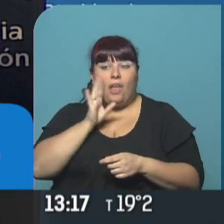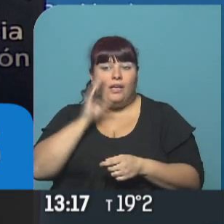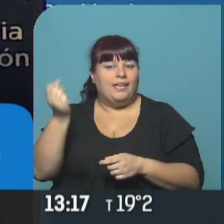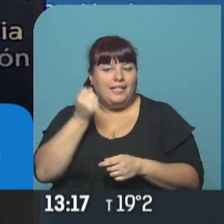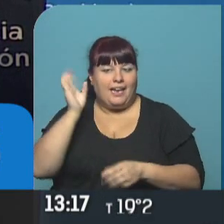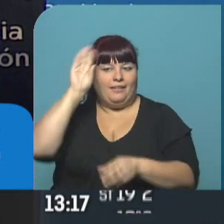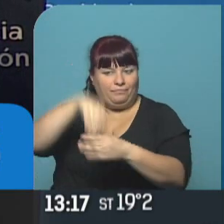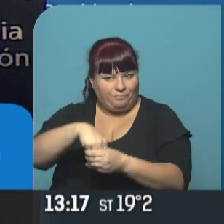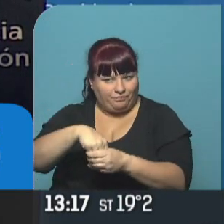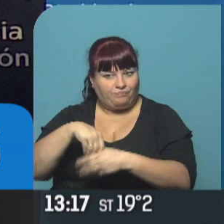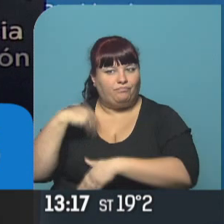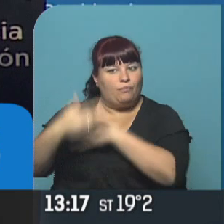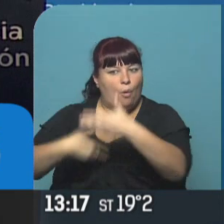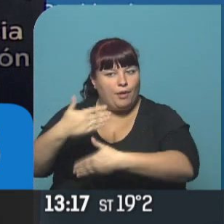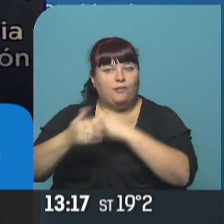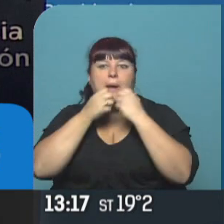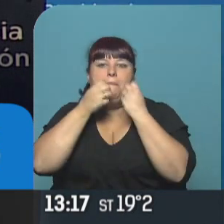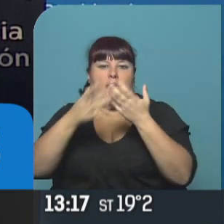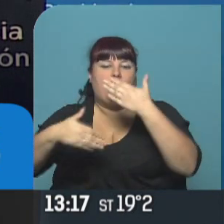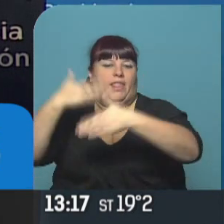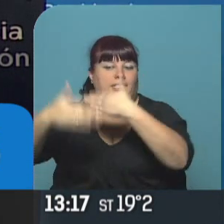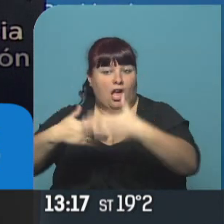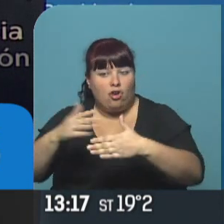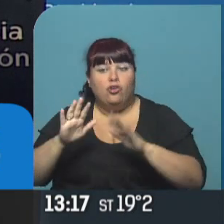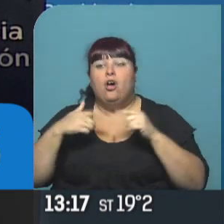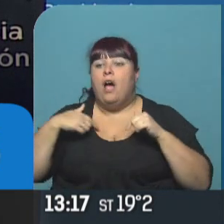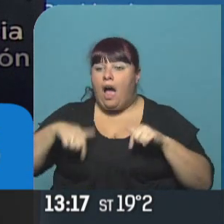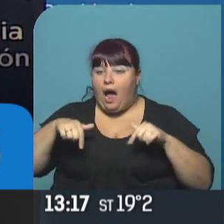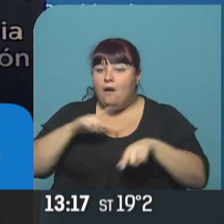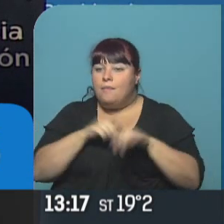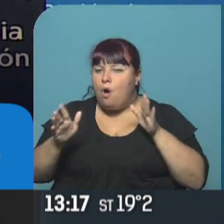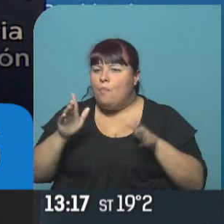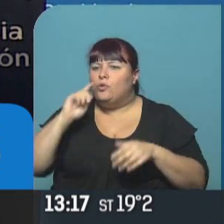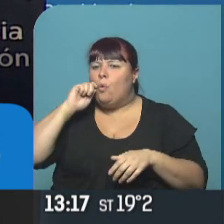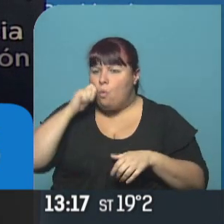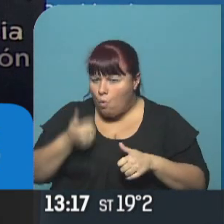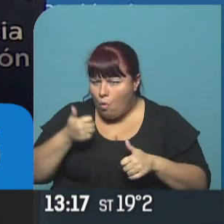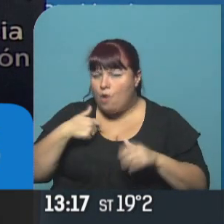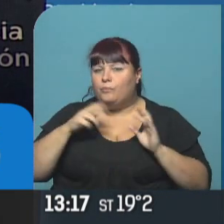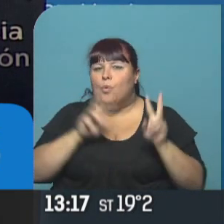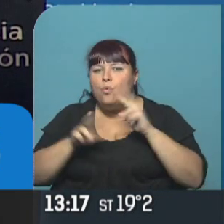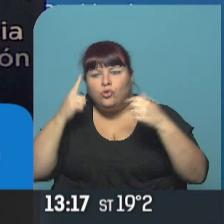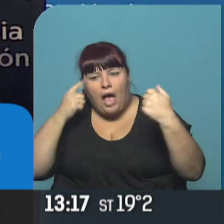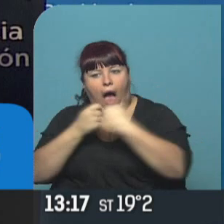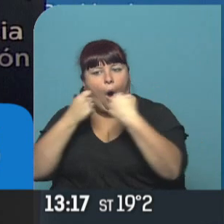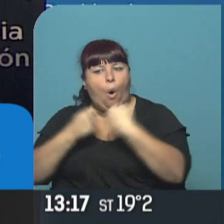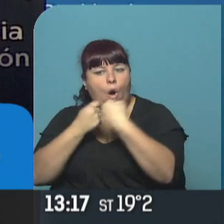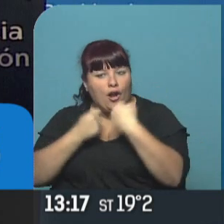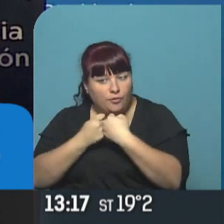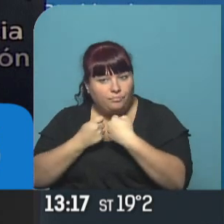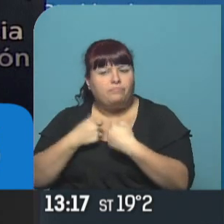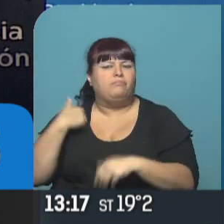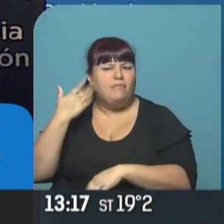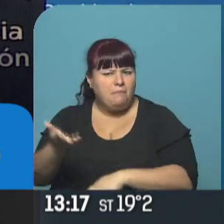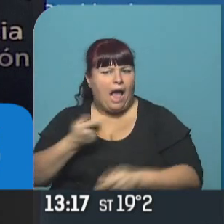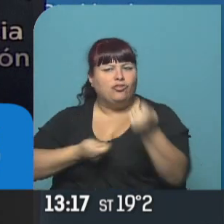quiere ser parte de ese proceso de crecimiento y desarrollo. Así que estamos en una etapa muy buena en la cual estamos buscando coincidencias, va a aumentar